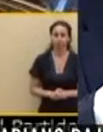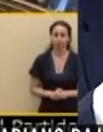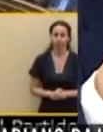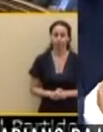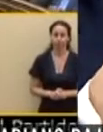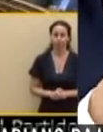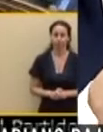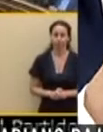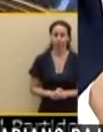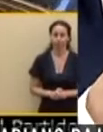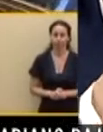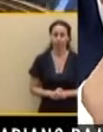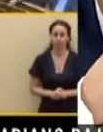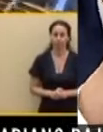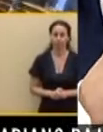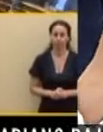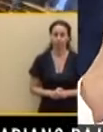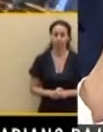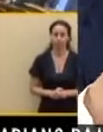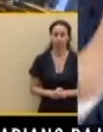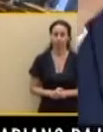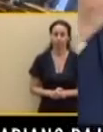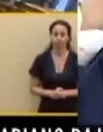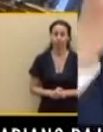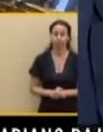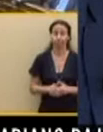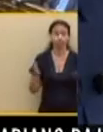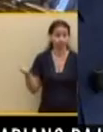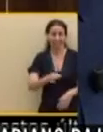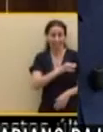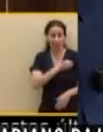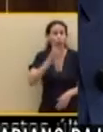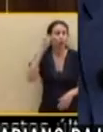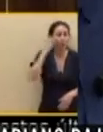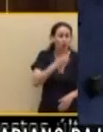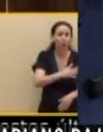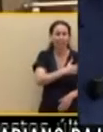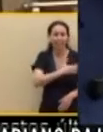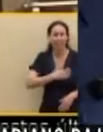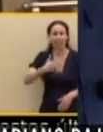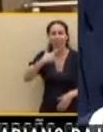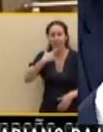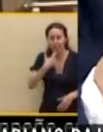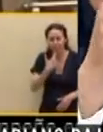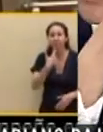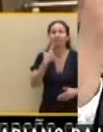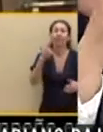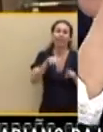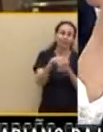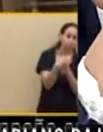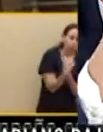tono claramente amical diríamos amistoso hizo alguna referencia de mal gusto al